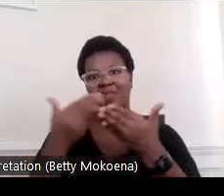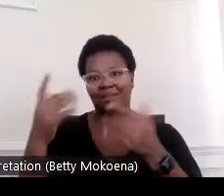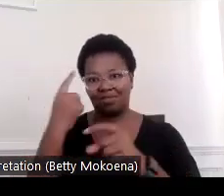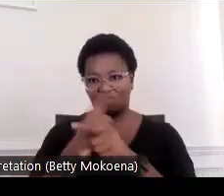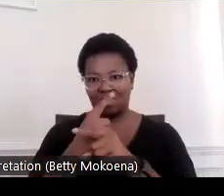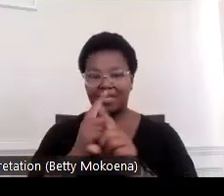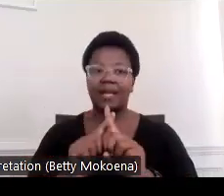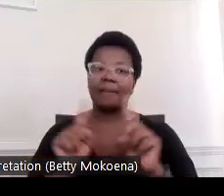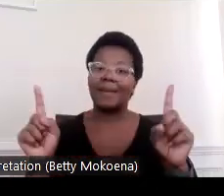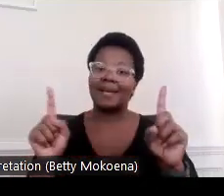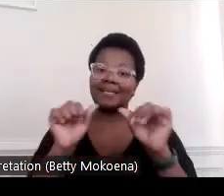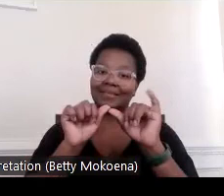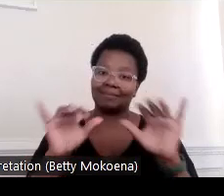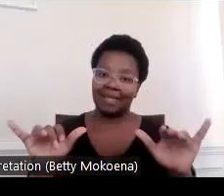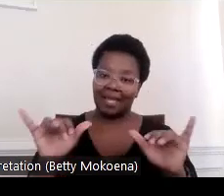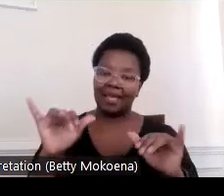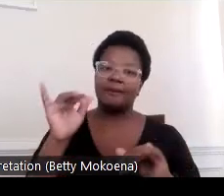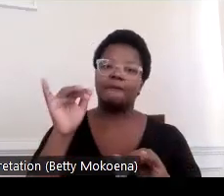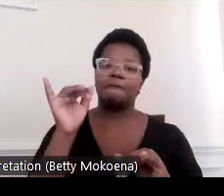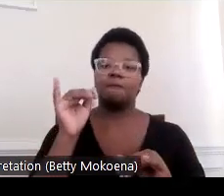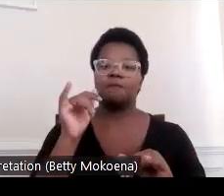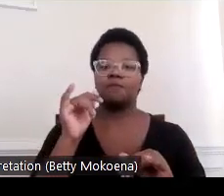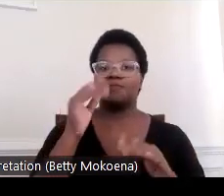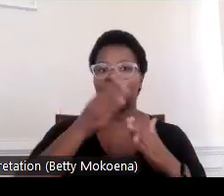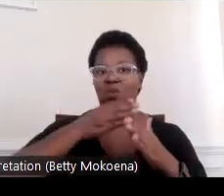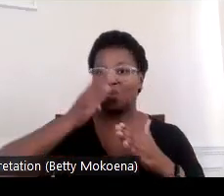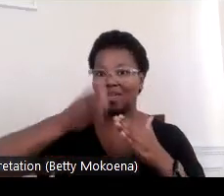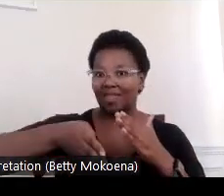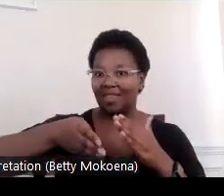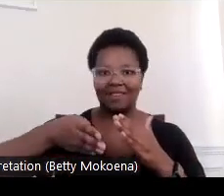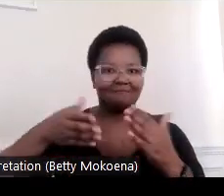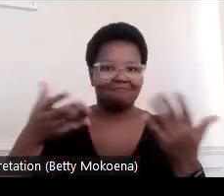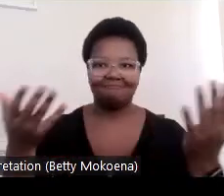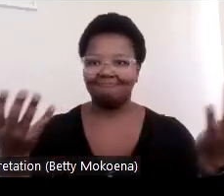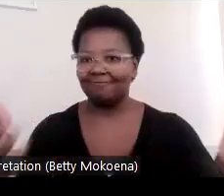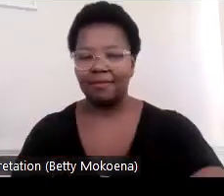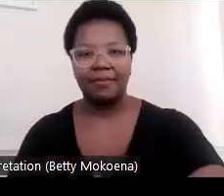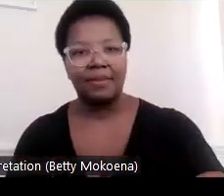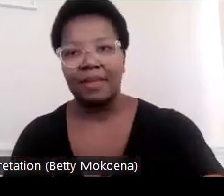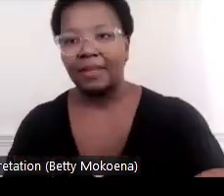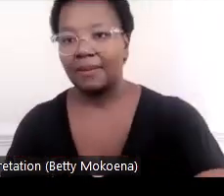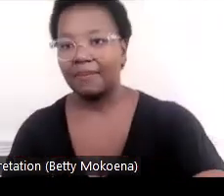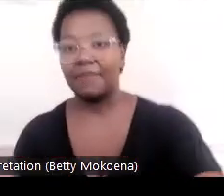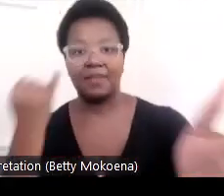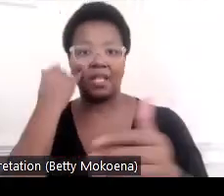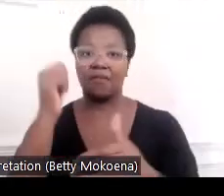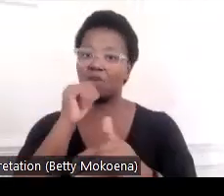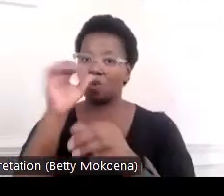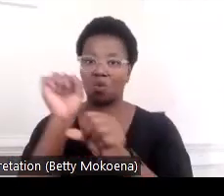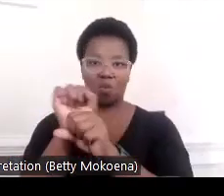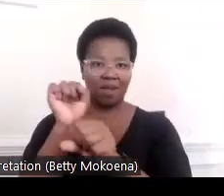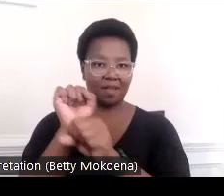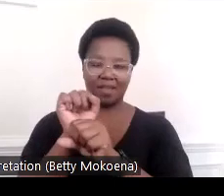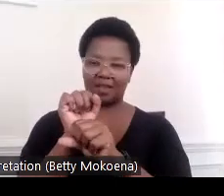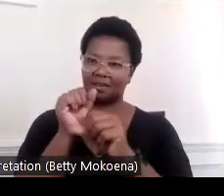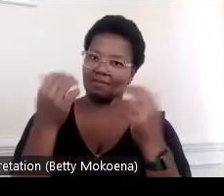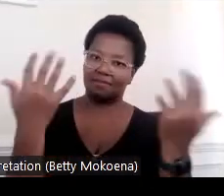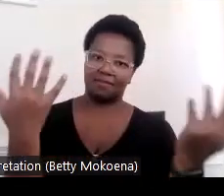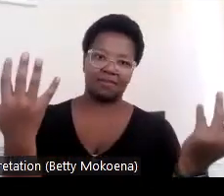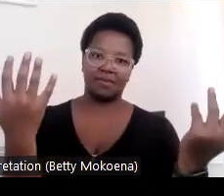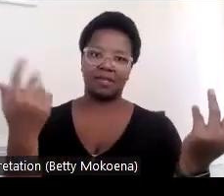conseguimos hacer las cosas pero la misma vez días como fin de semana o si nos estamos trabajando